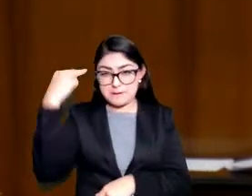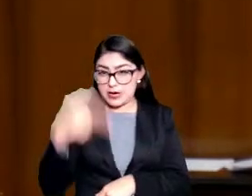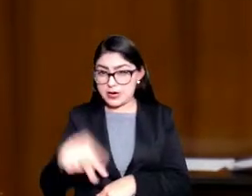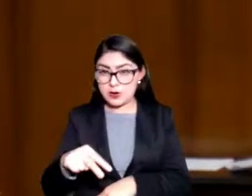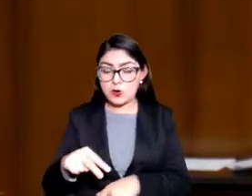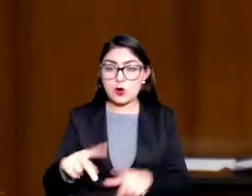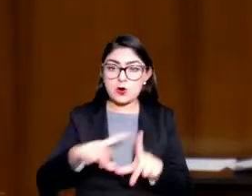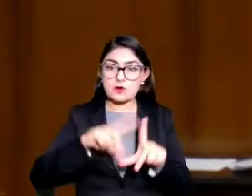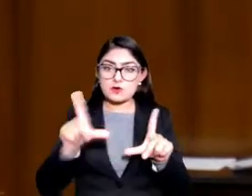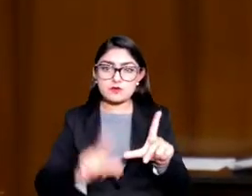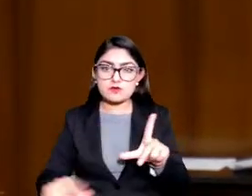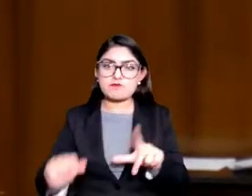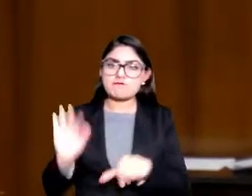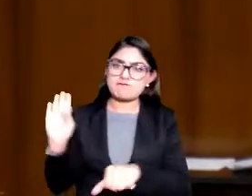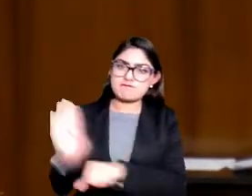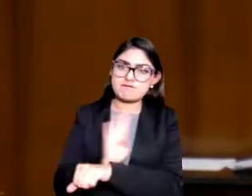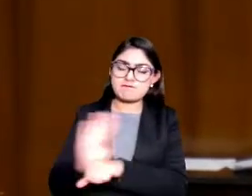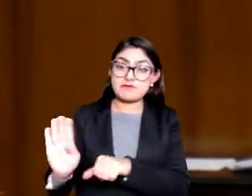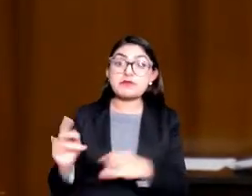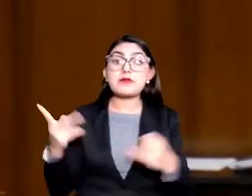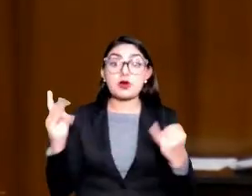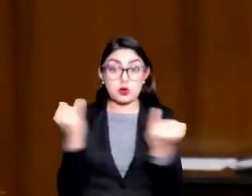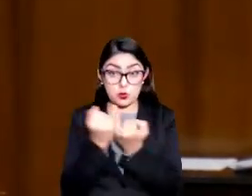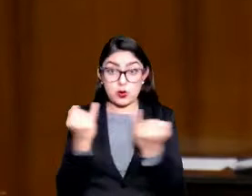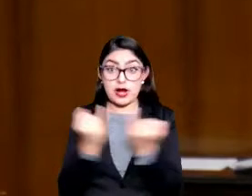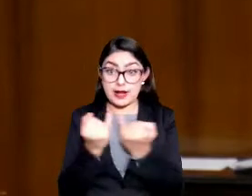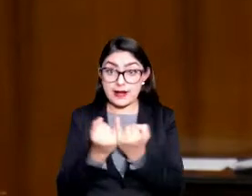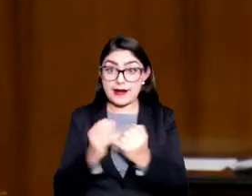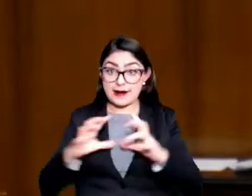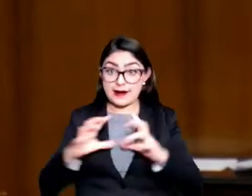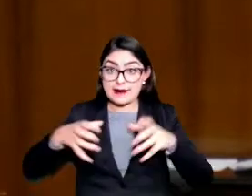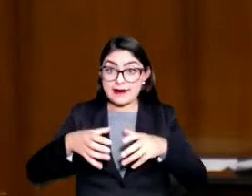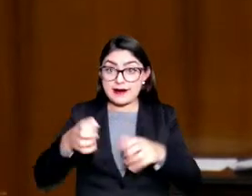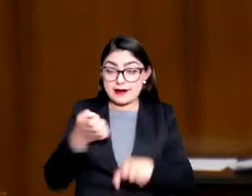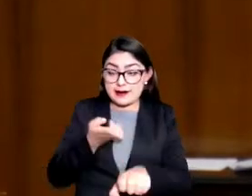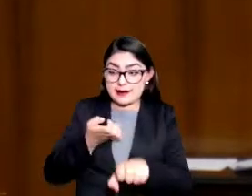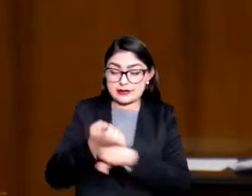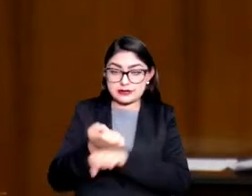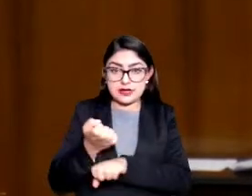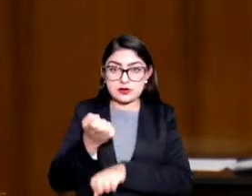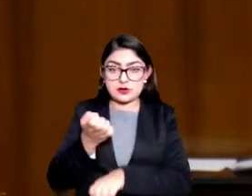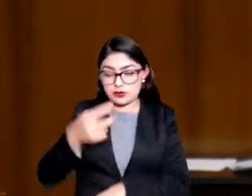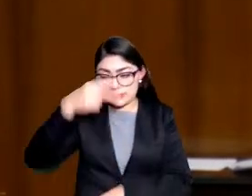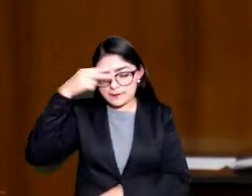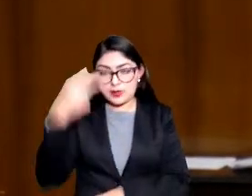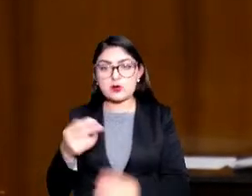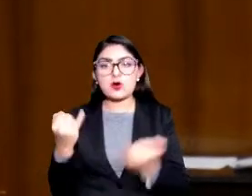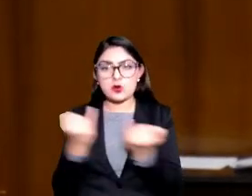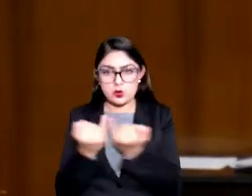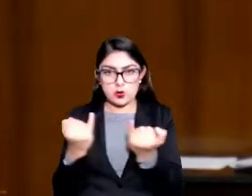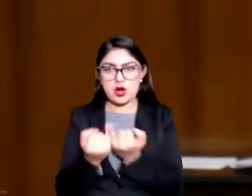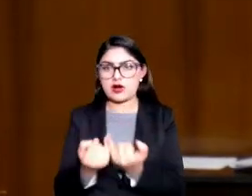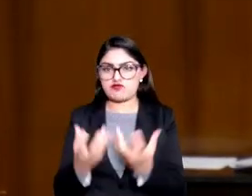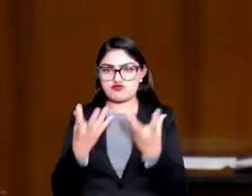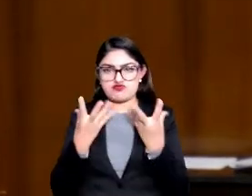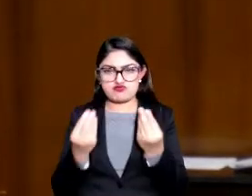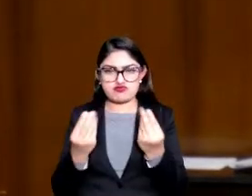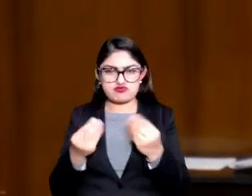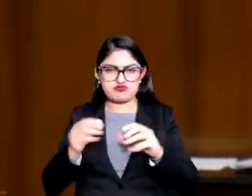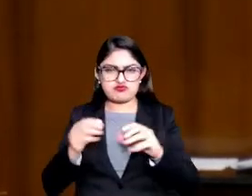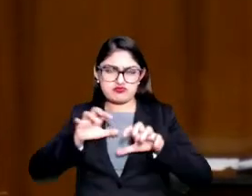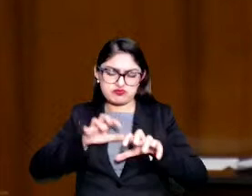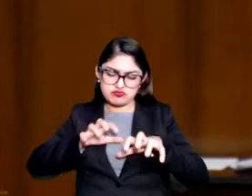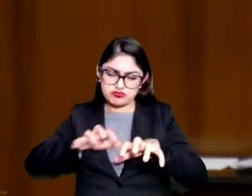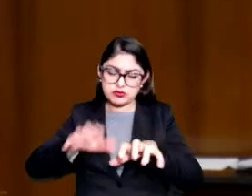de mexiquenses en todo nuestro estado. Obedecen a las necesidades de responder a la realidad de nuestro estado la estructura de servidores